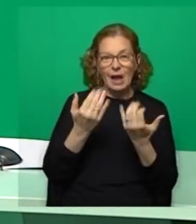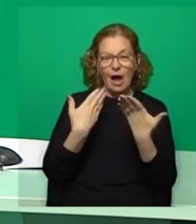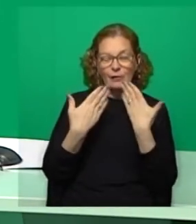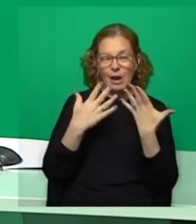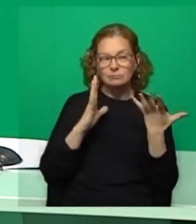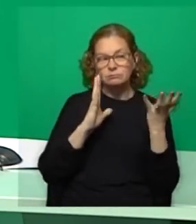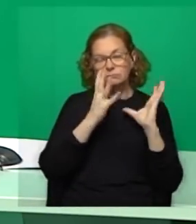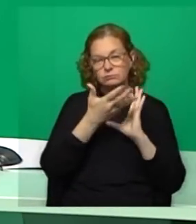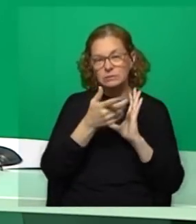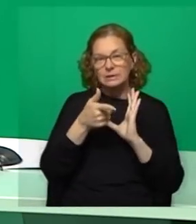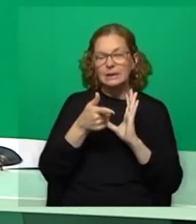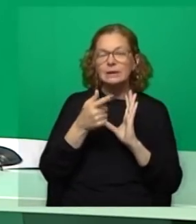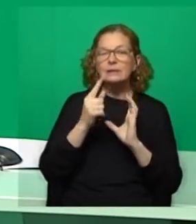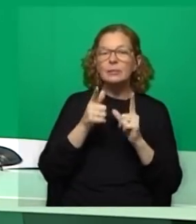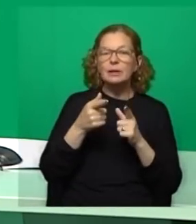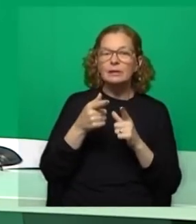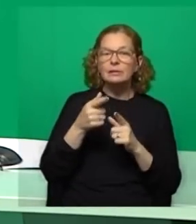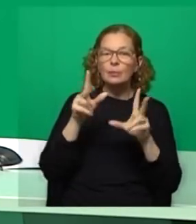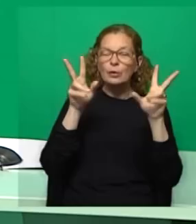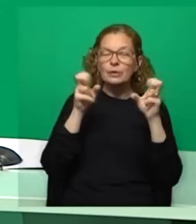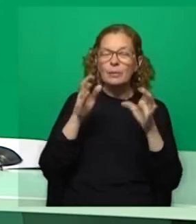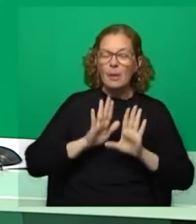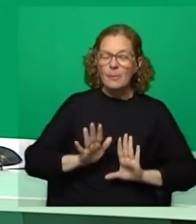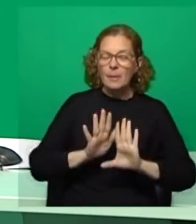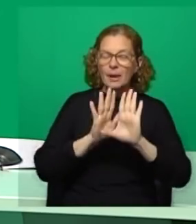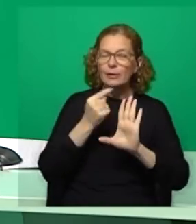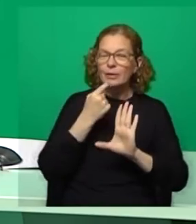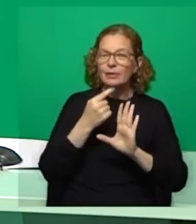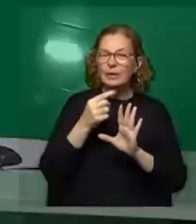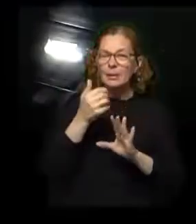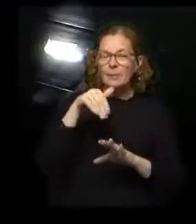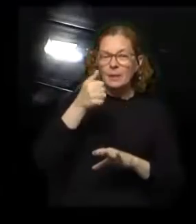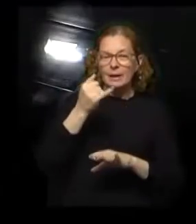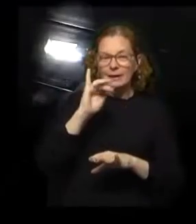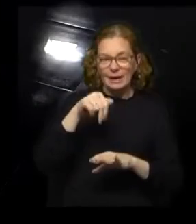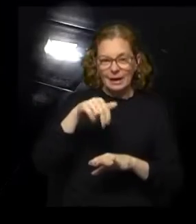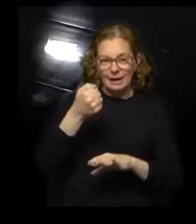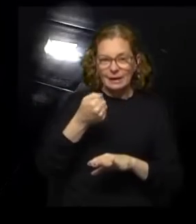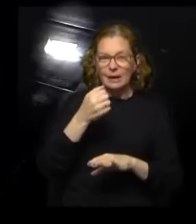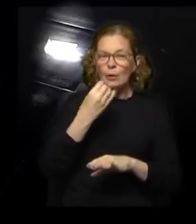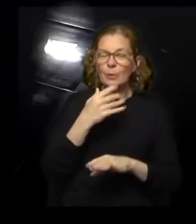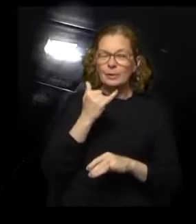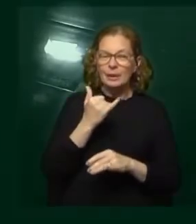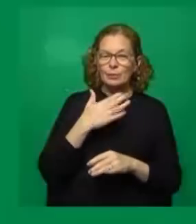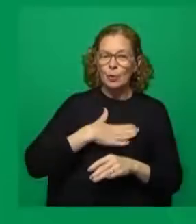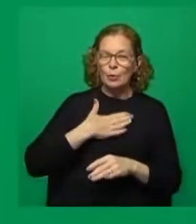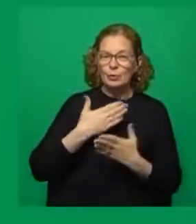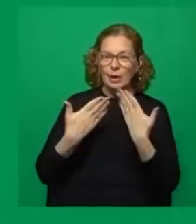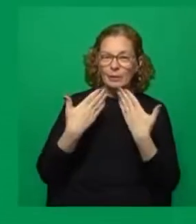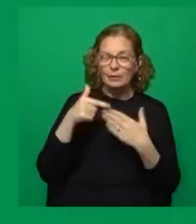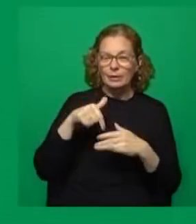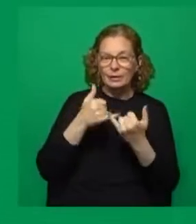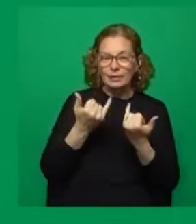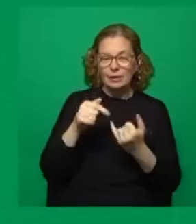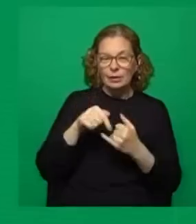en mbd noticias edición central ya tiene tema preparado y lo adelanta Mariana Abreu Cómo te va Mariana Martín no el